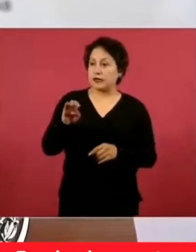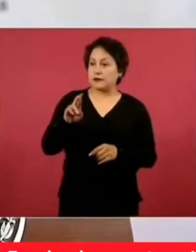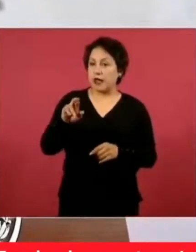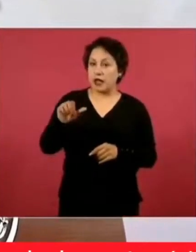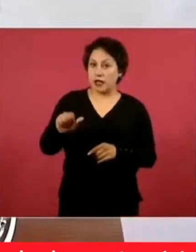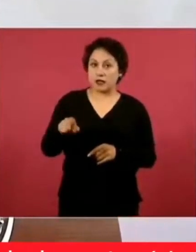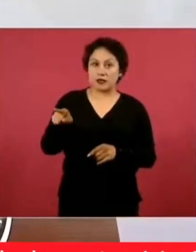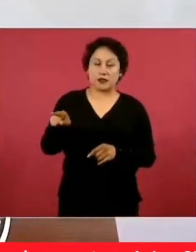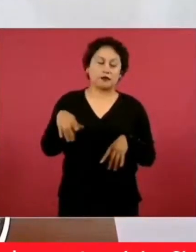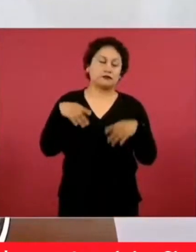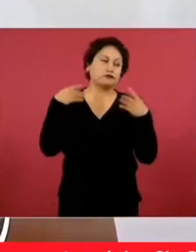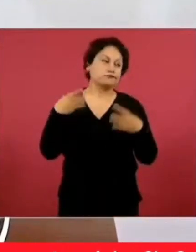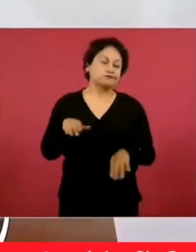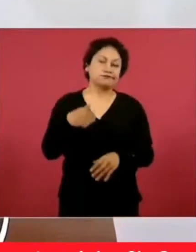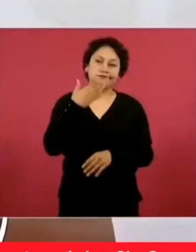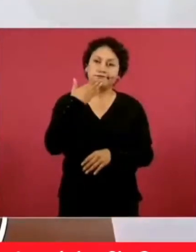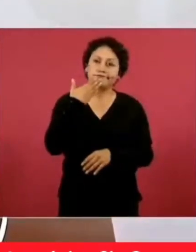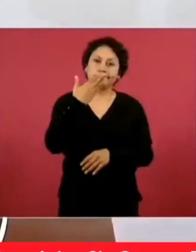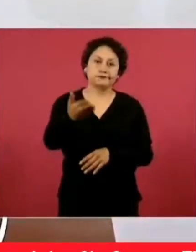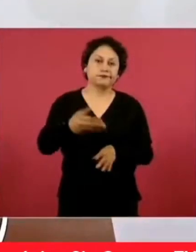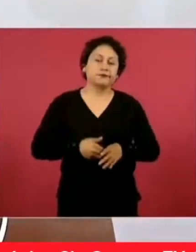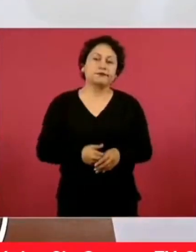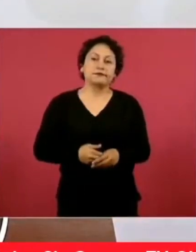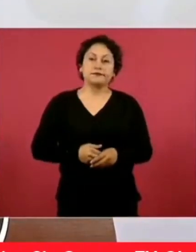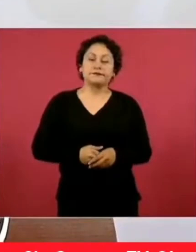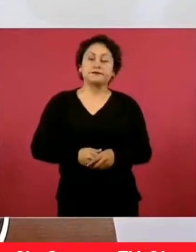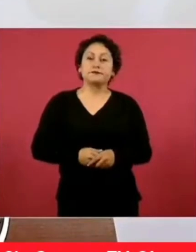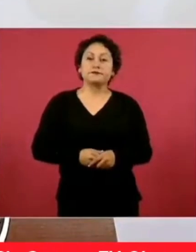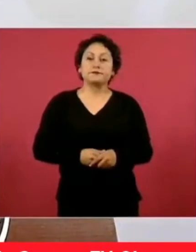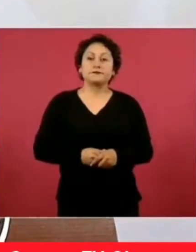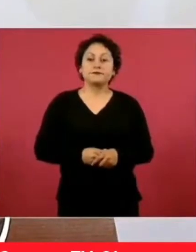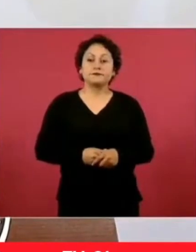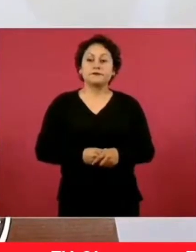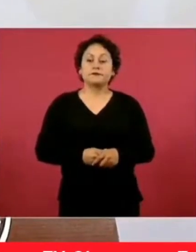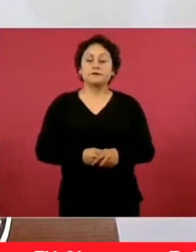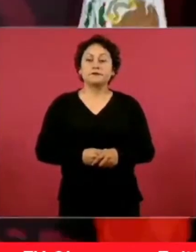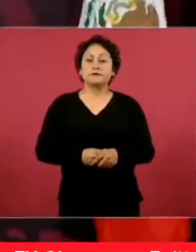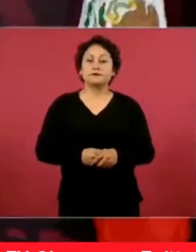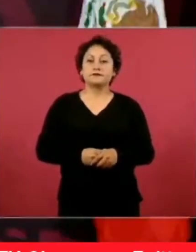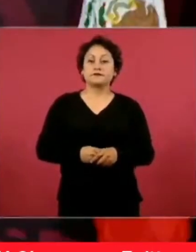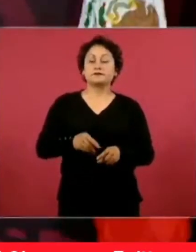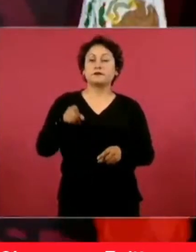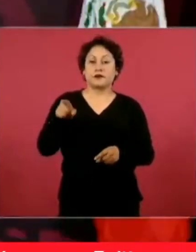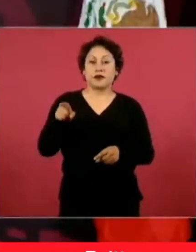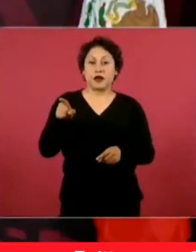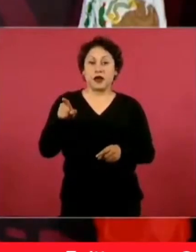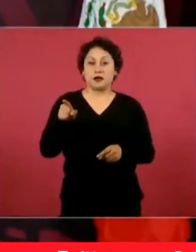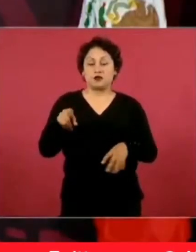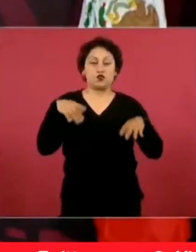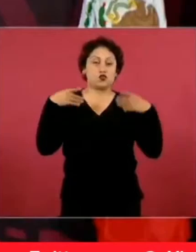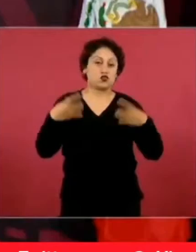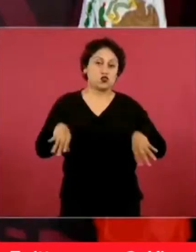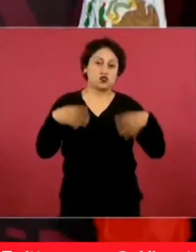un creador de primera,